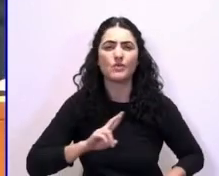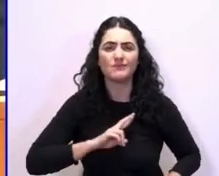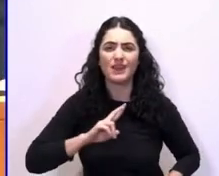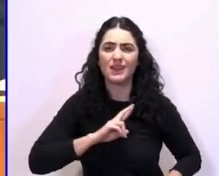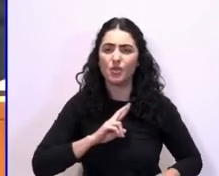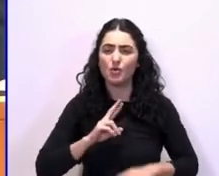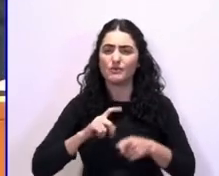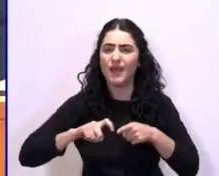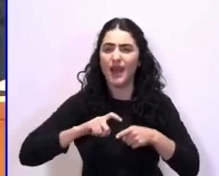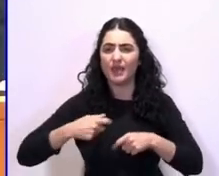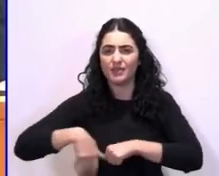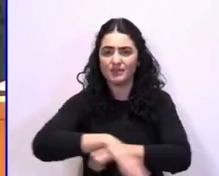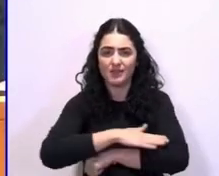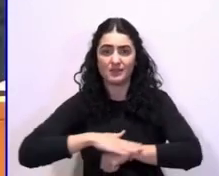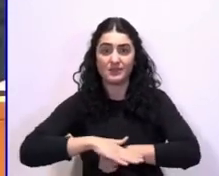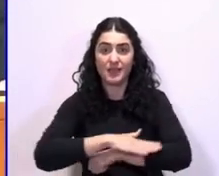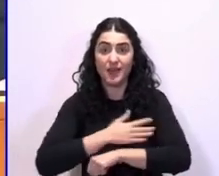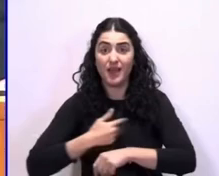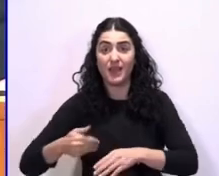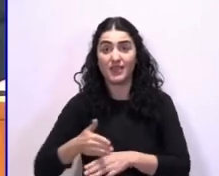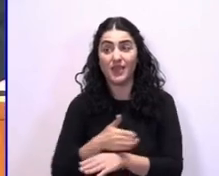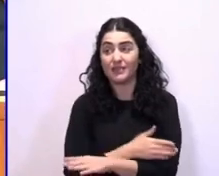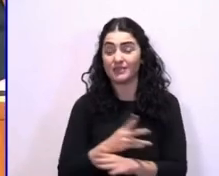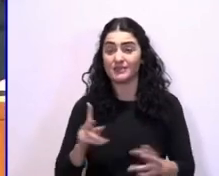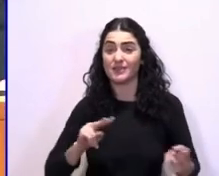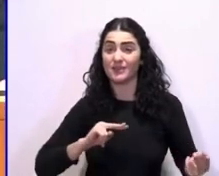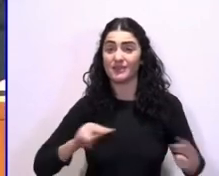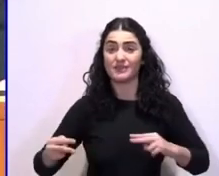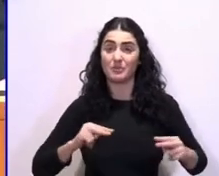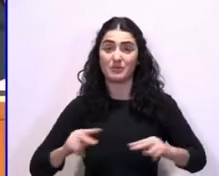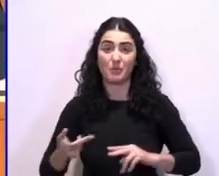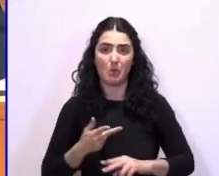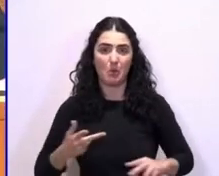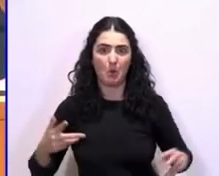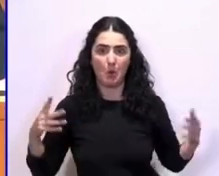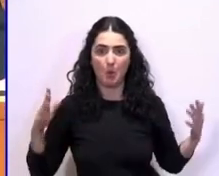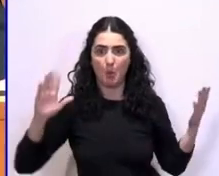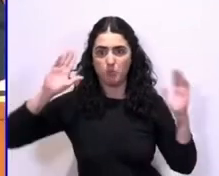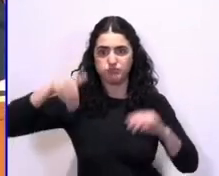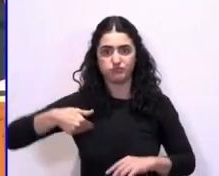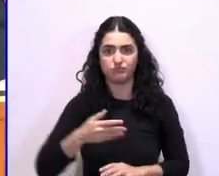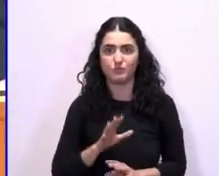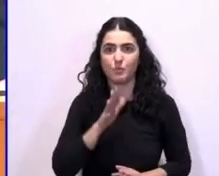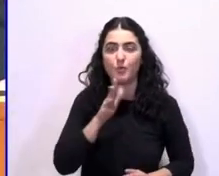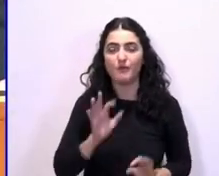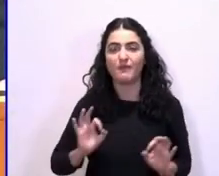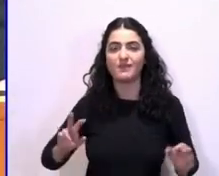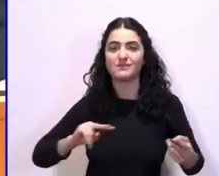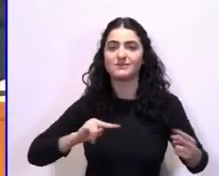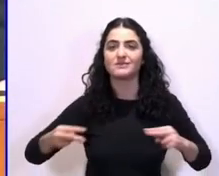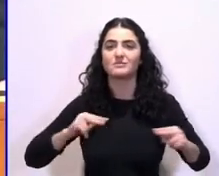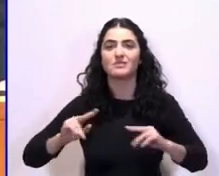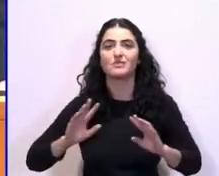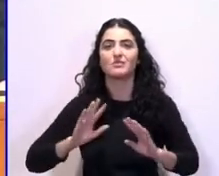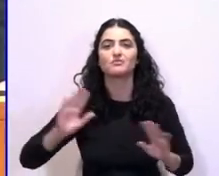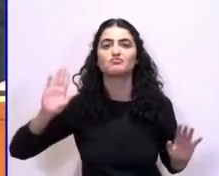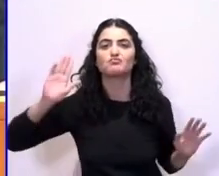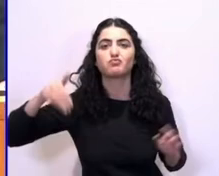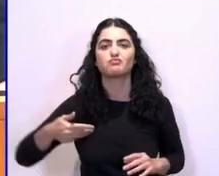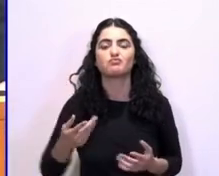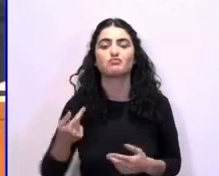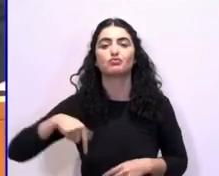de que vengamos a tener interpretaciones espúreas, porque estamos acostumbrados a las interpretaciones espúreas,